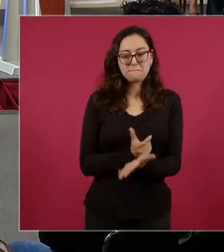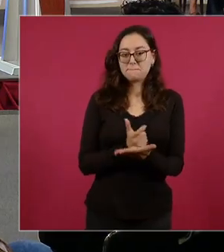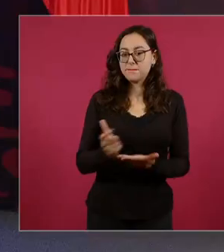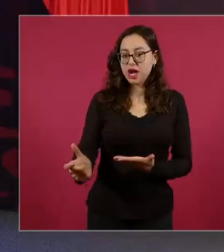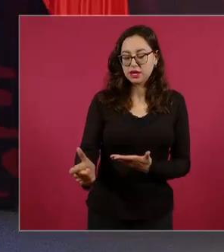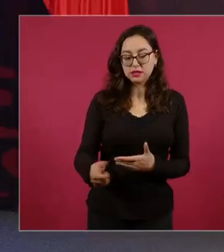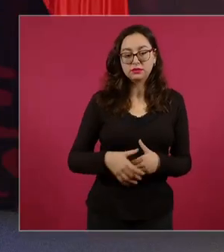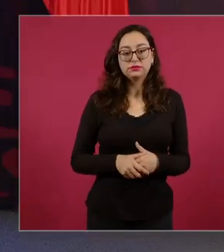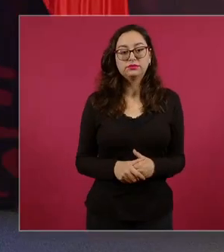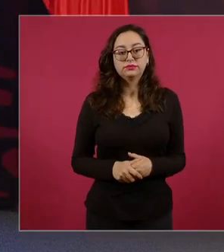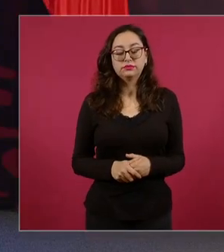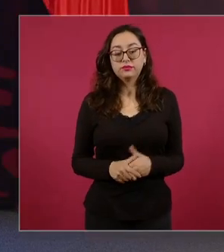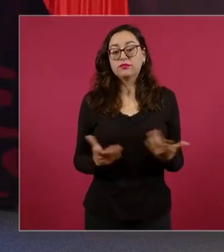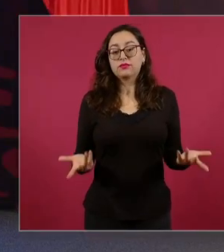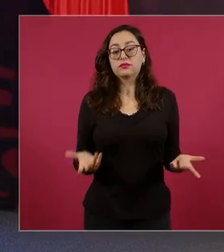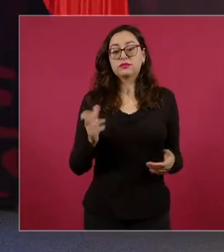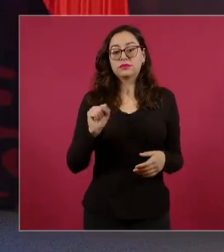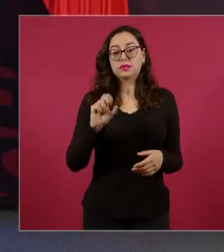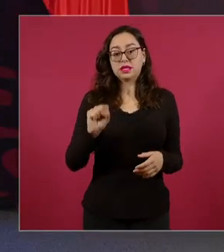O